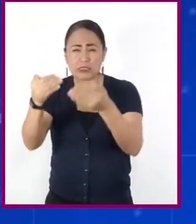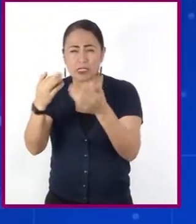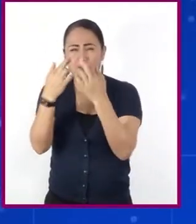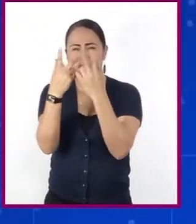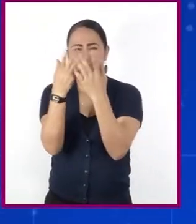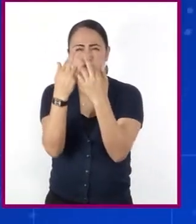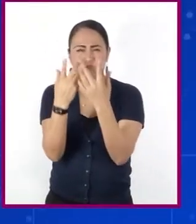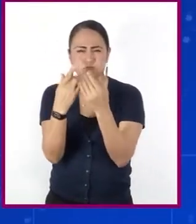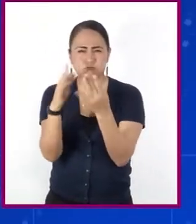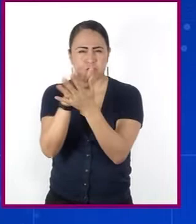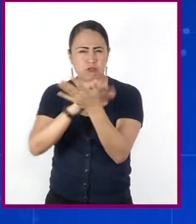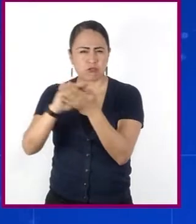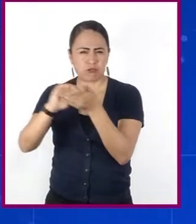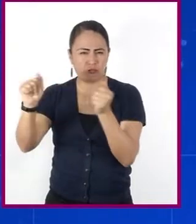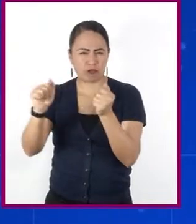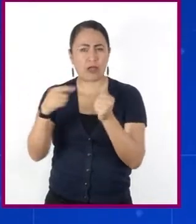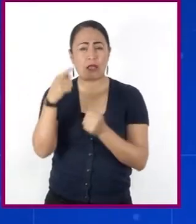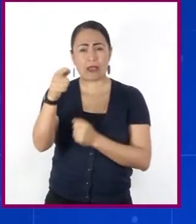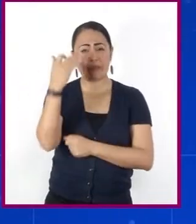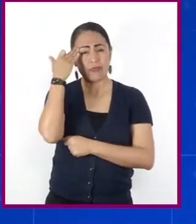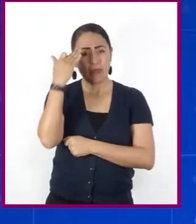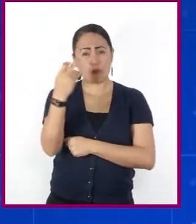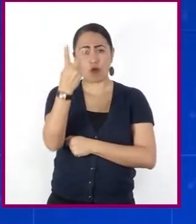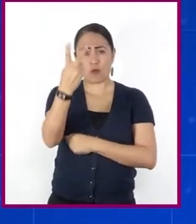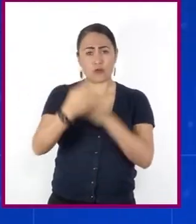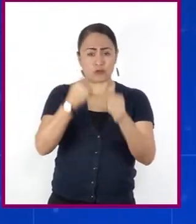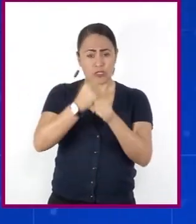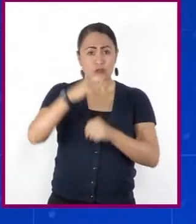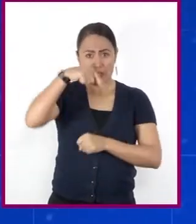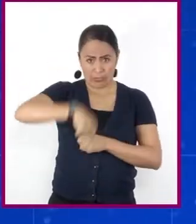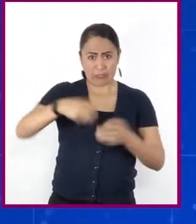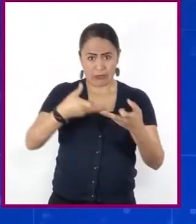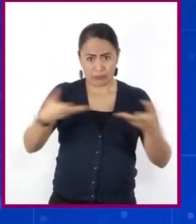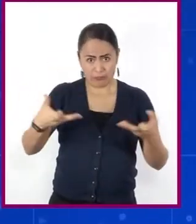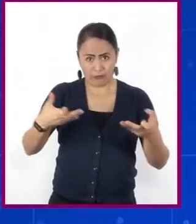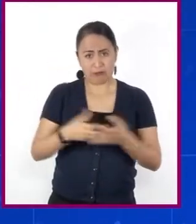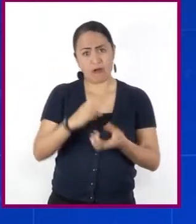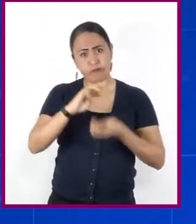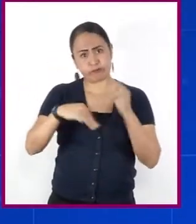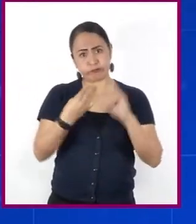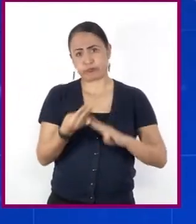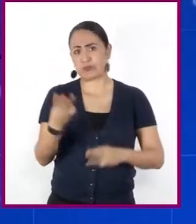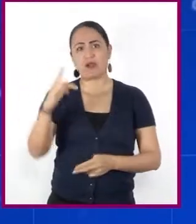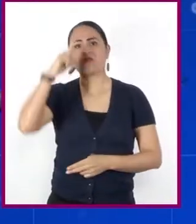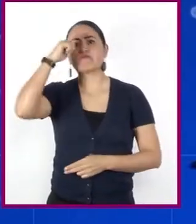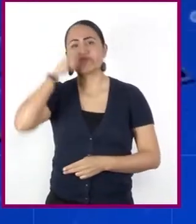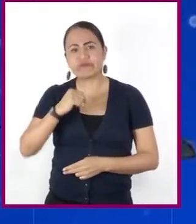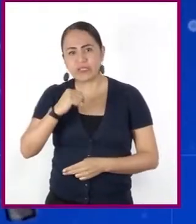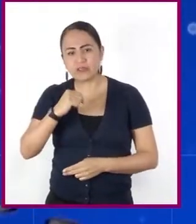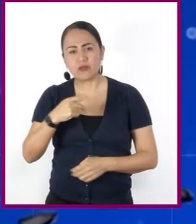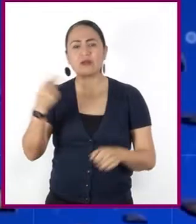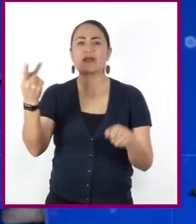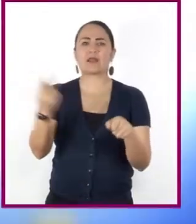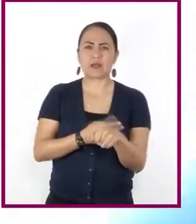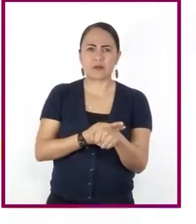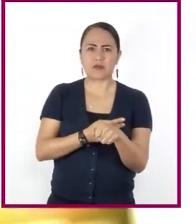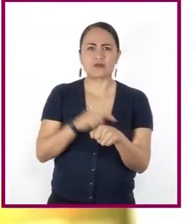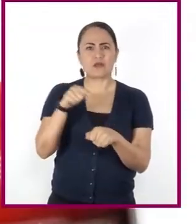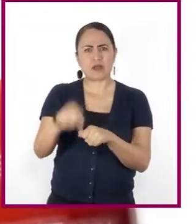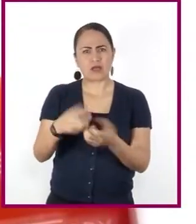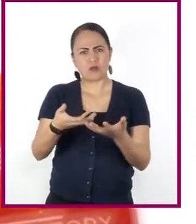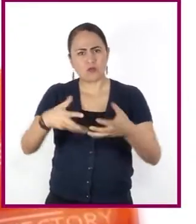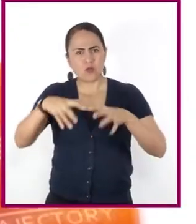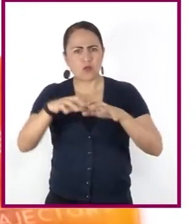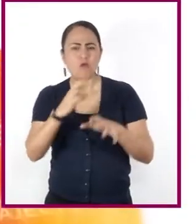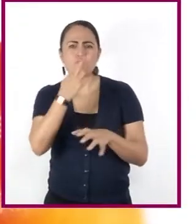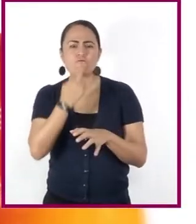Su misión, que debería durar 2 años terrestres, quedó inconclusa. ¿Qué pasó? Resulta que en el primer acercamiento al planeta rojo,